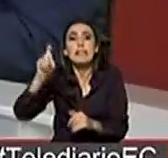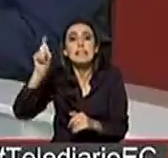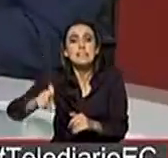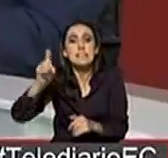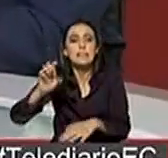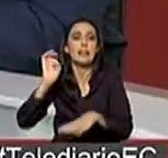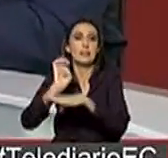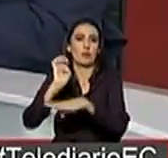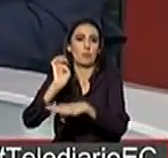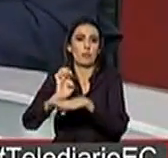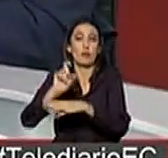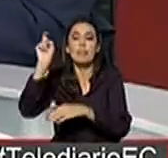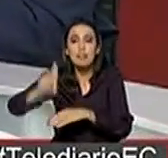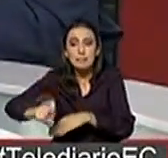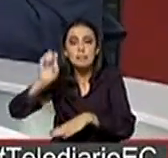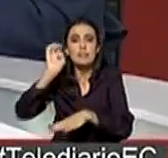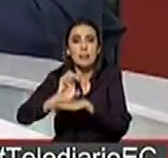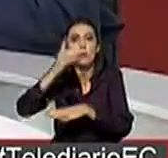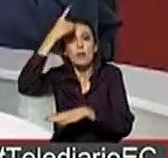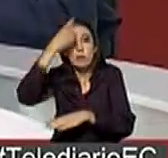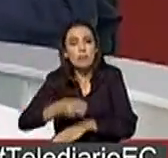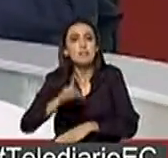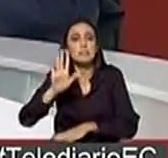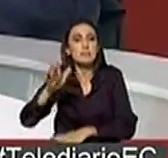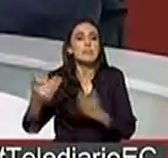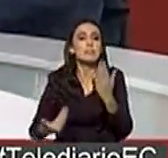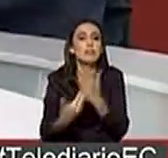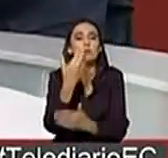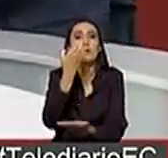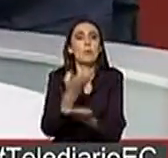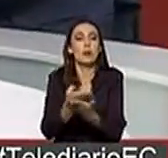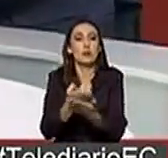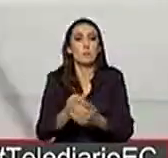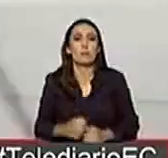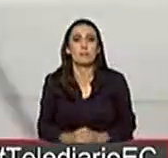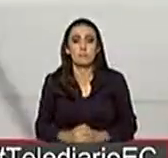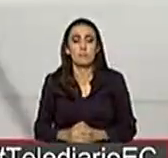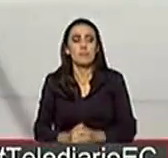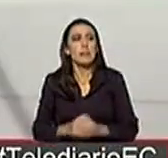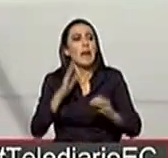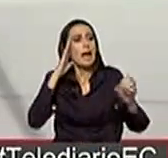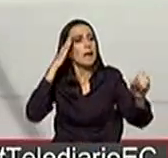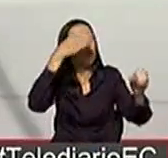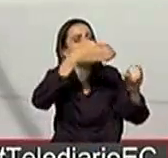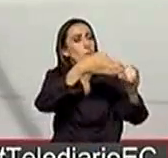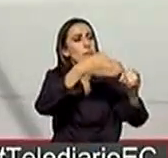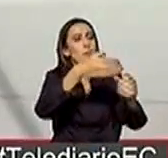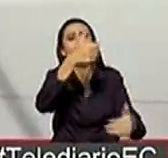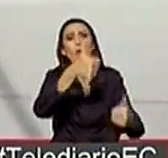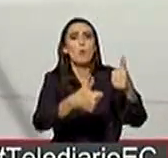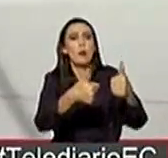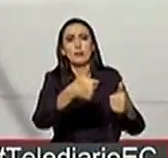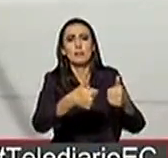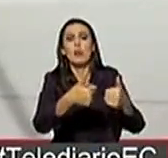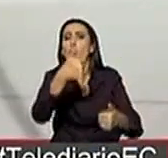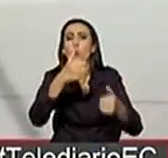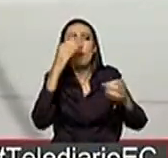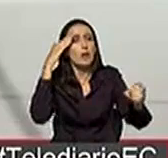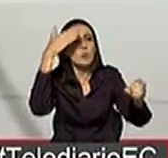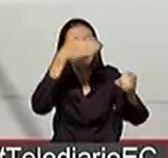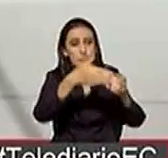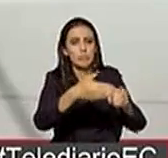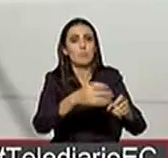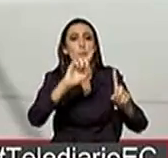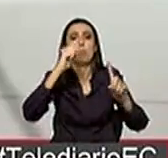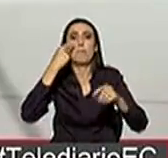motivó al gobierno nacional tomar esa medida a qué debe apuntar todos estos acercamientos entre el movimiento indígena el gobierno